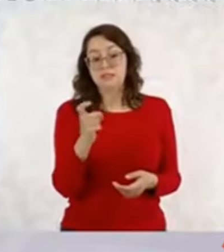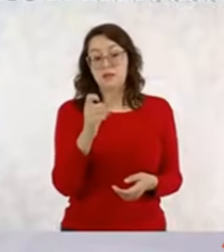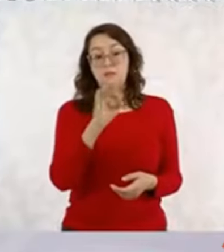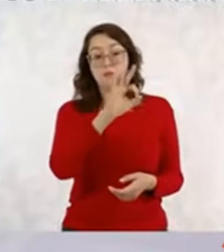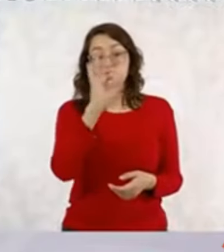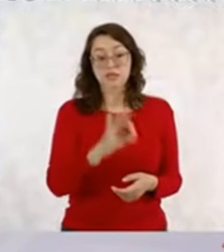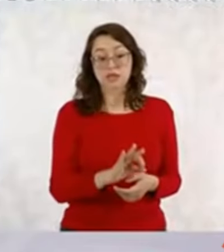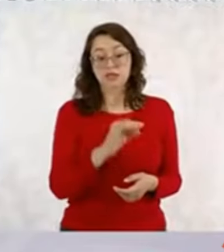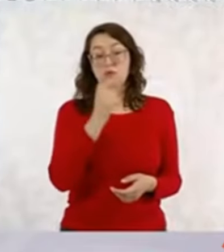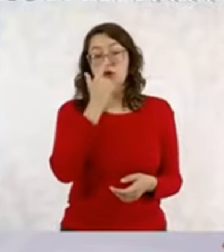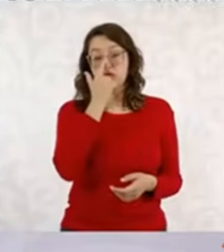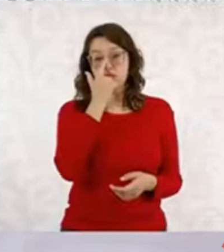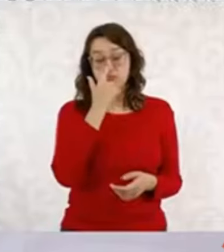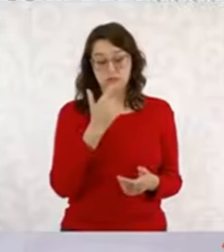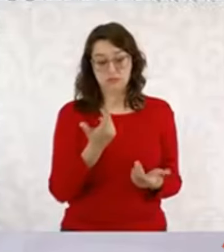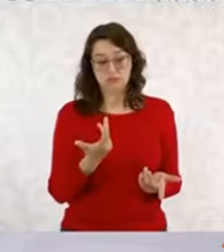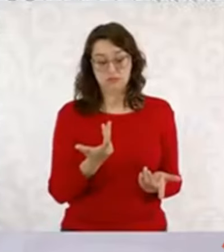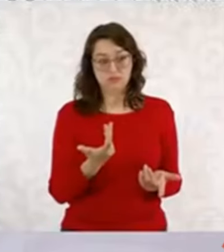100%,